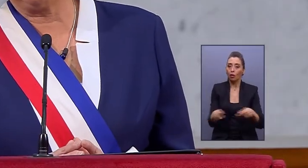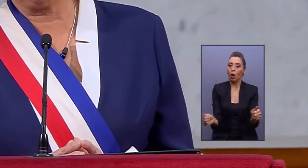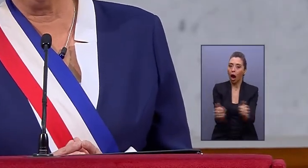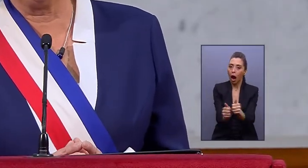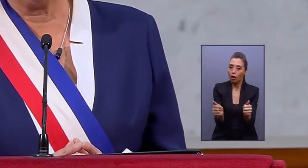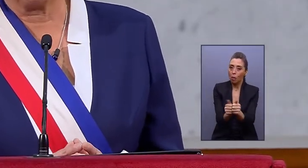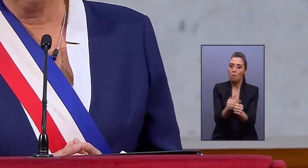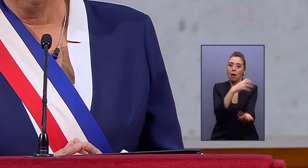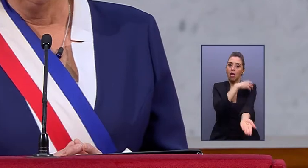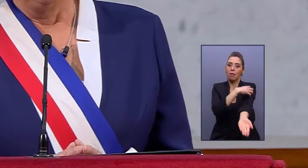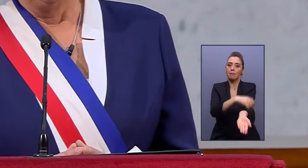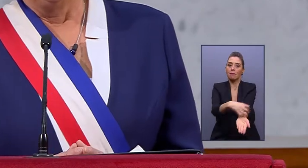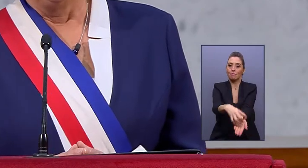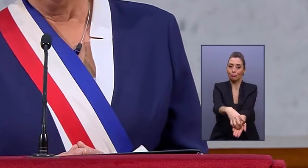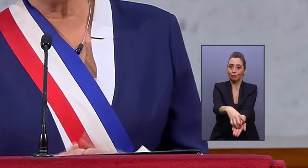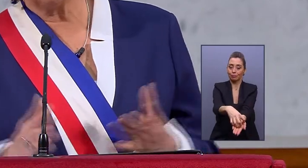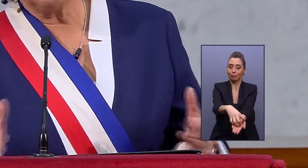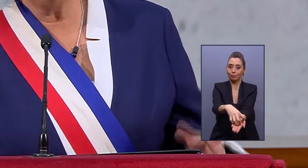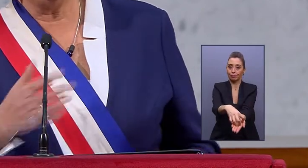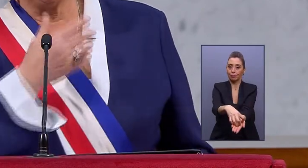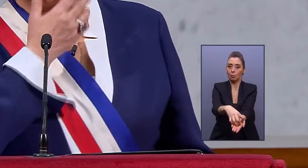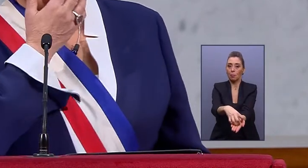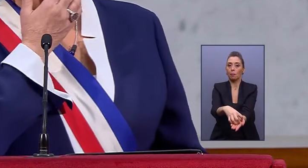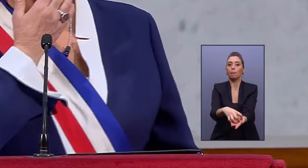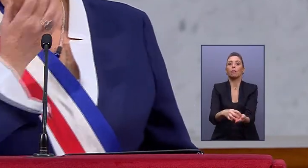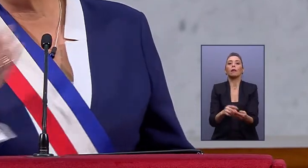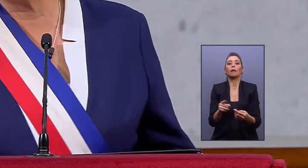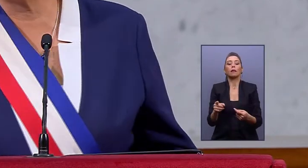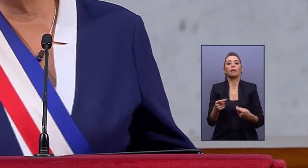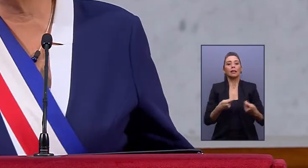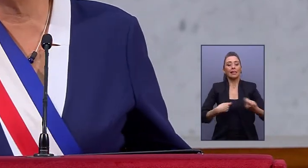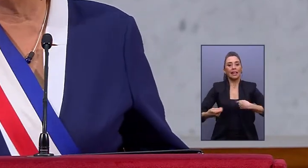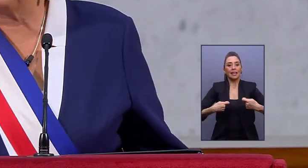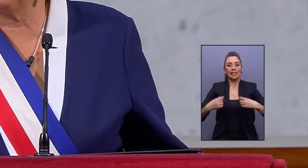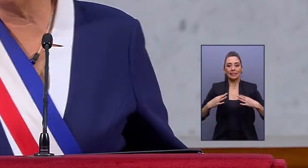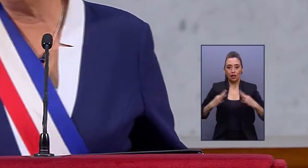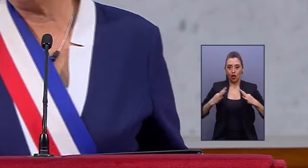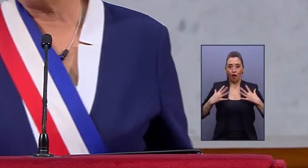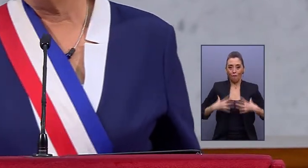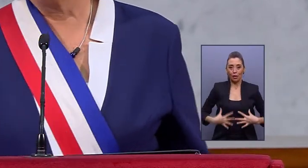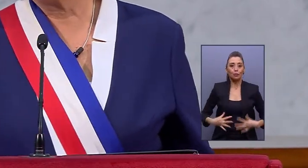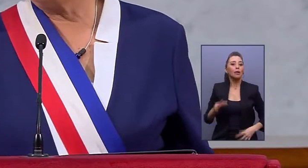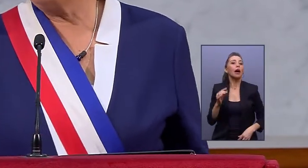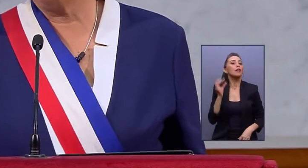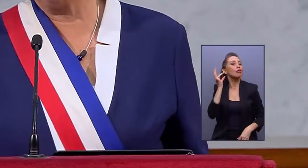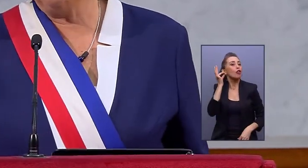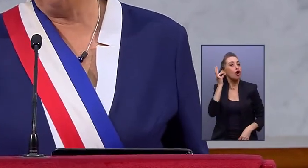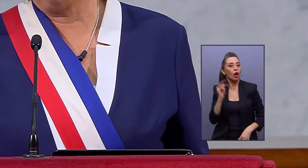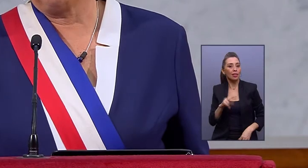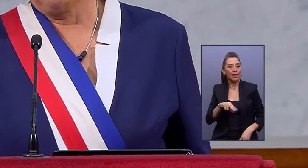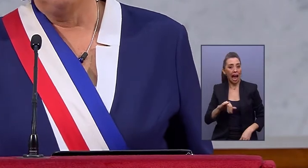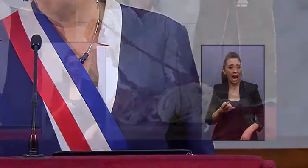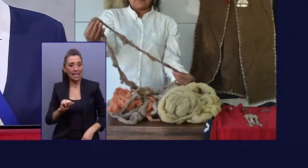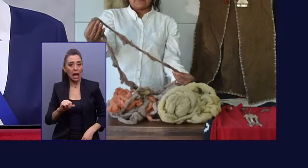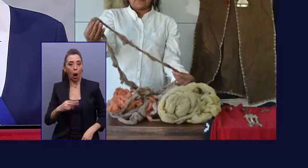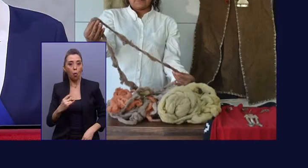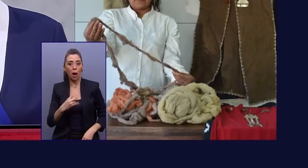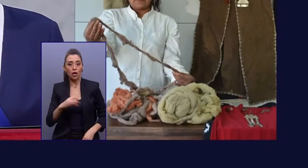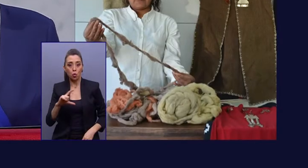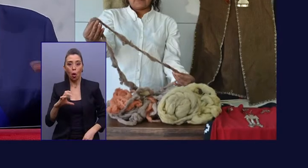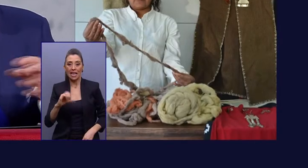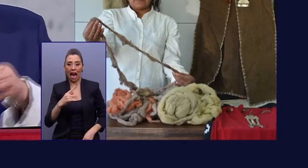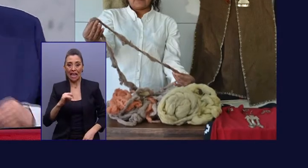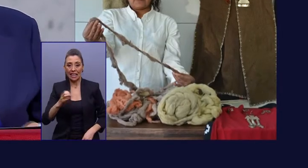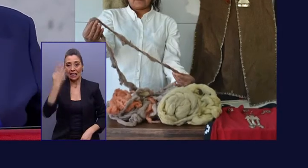acompañamiento en las regiones. Con su tienda de diseño para vestuario en Cañete, Tania Huenul pasó de